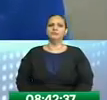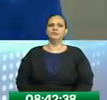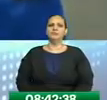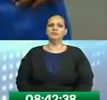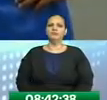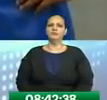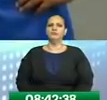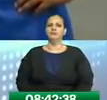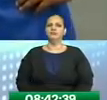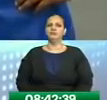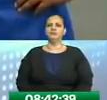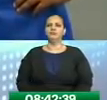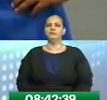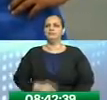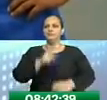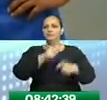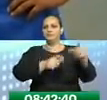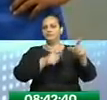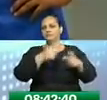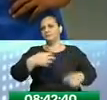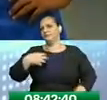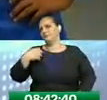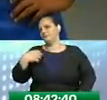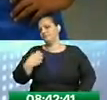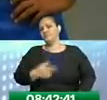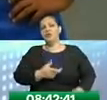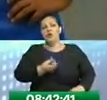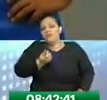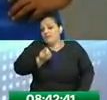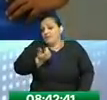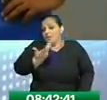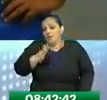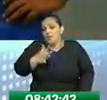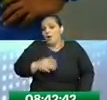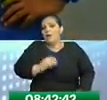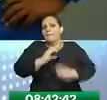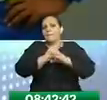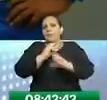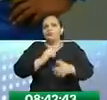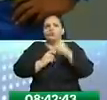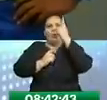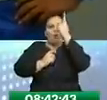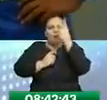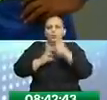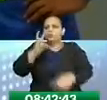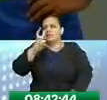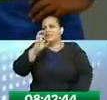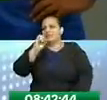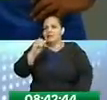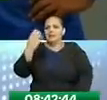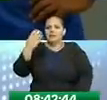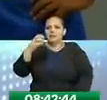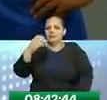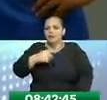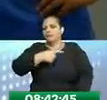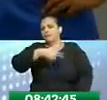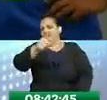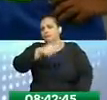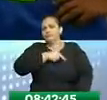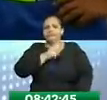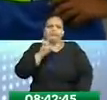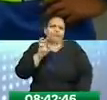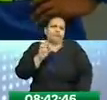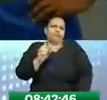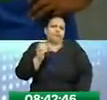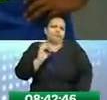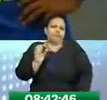y de mucha ciudadanía, es que muchas personas salen a veces con 60 centavos para dirigirse a sus trabajos, a su familia, a hacer